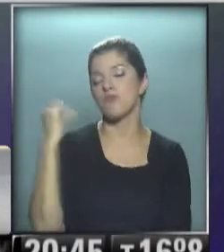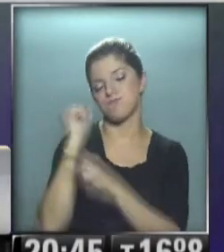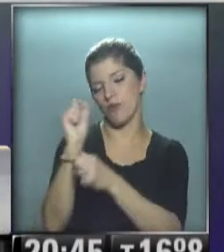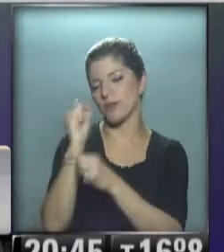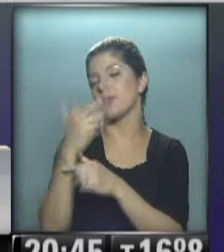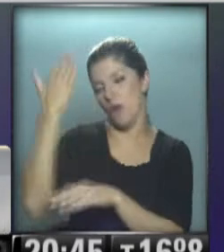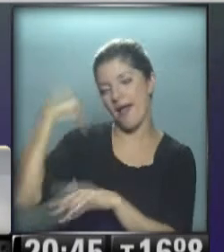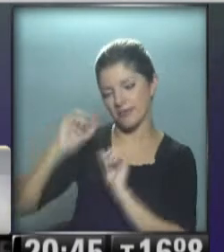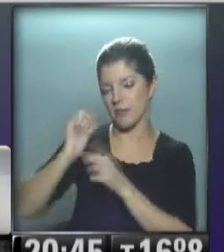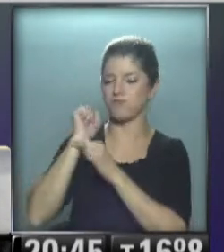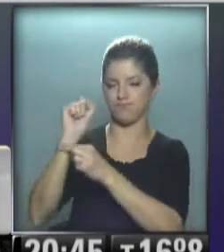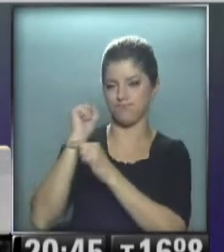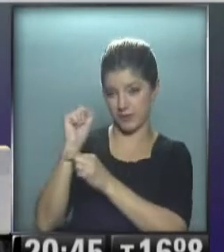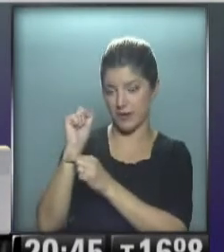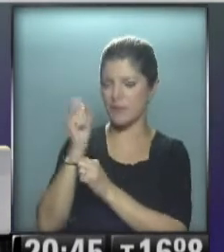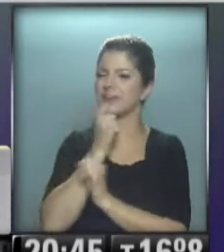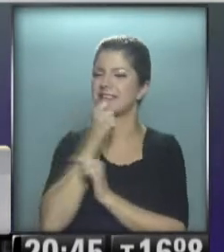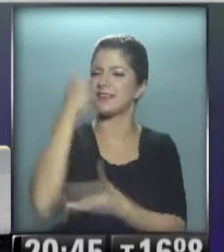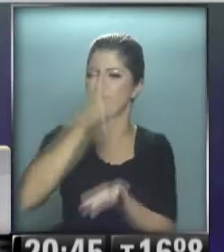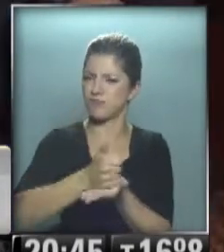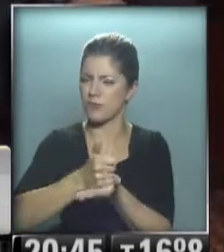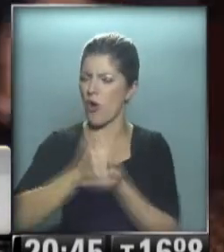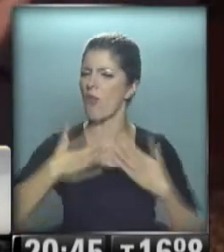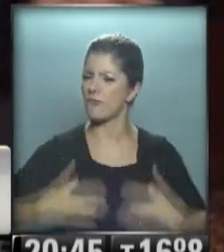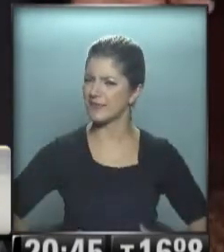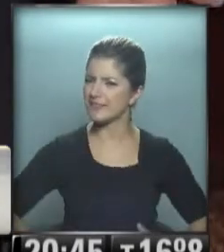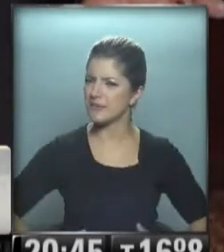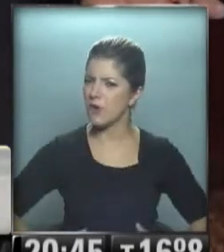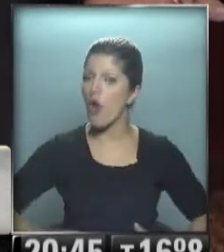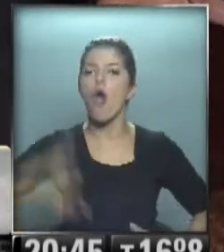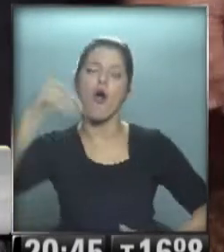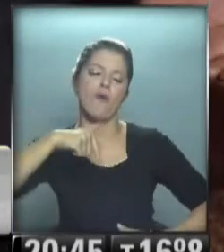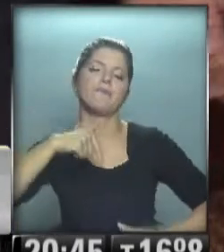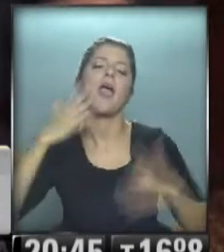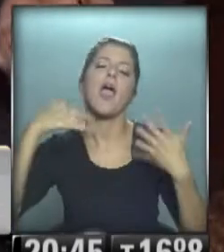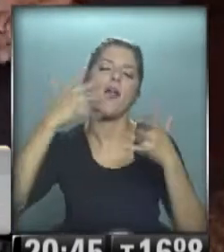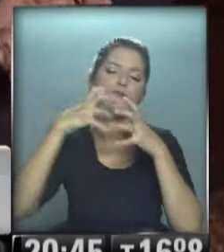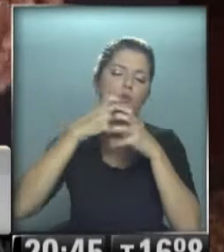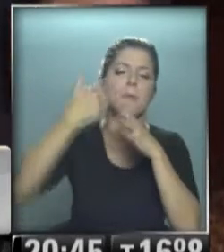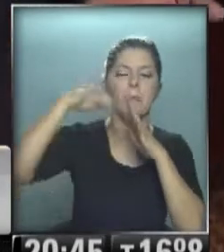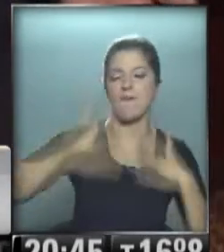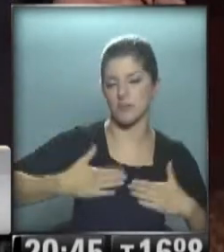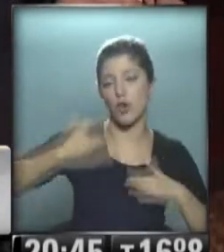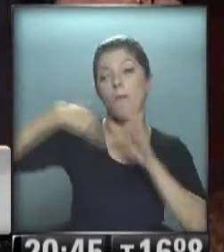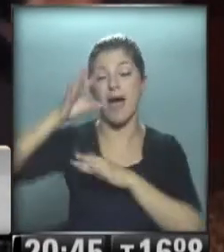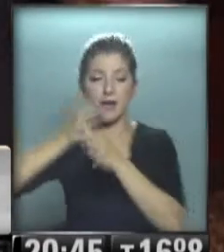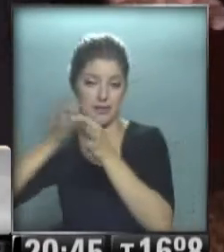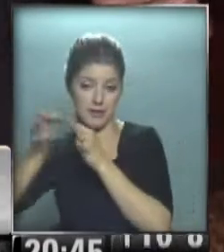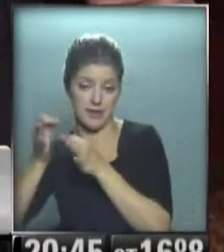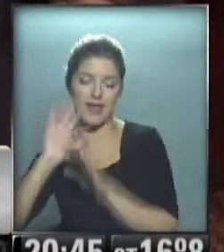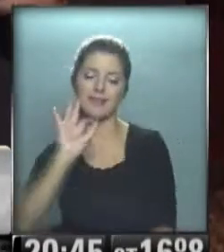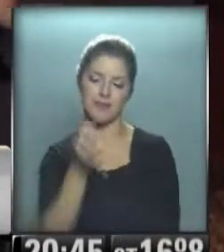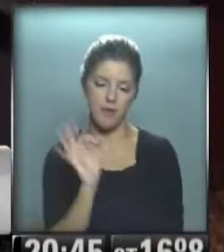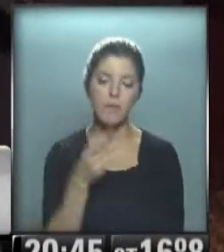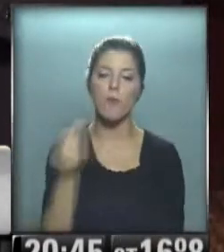Y rodeado y puesto con el tema físico como está hoy. Hoy el fútbol es más físico que técnico. Ya lo sabemos. Lo que hacen la